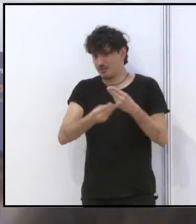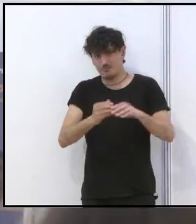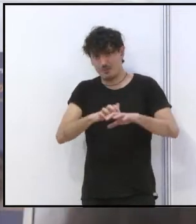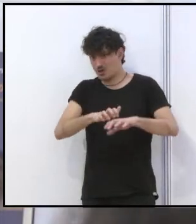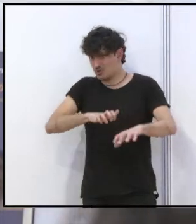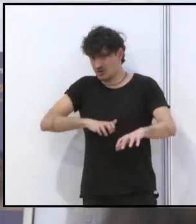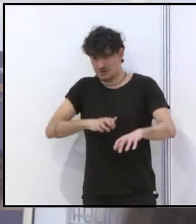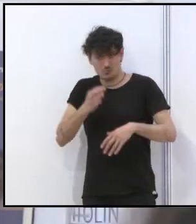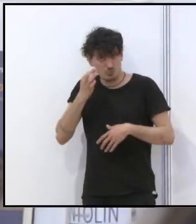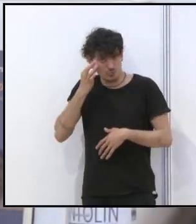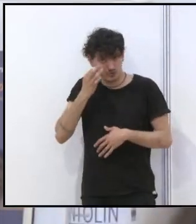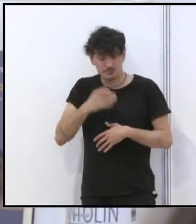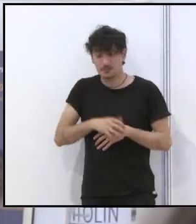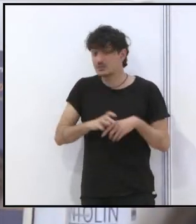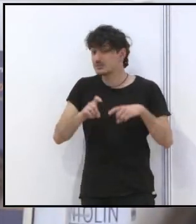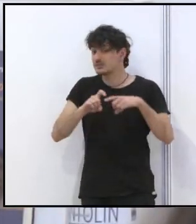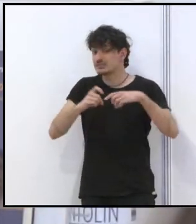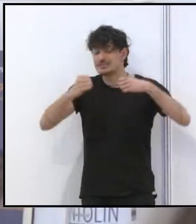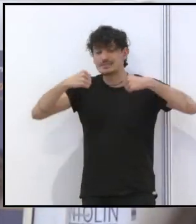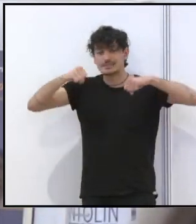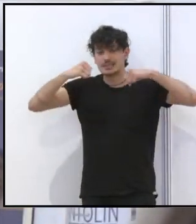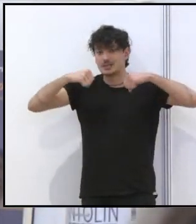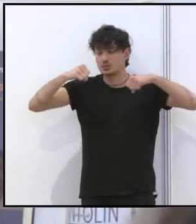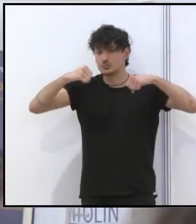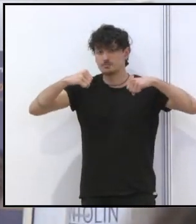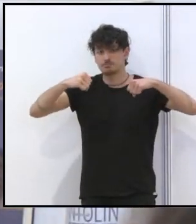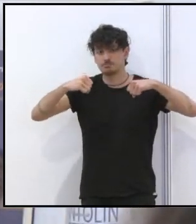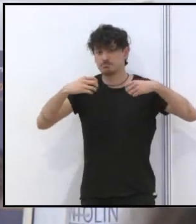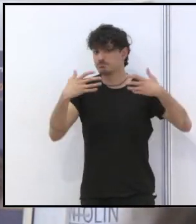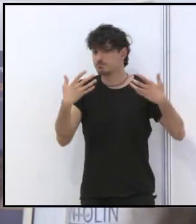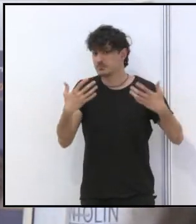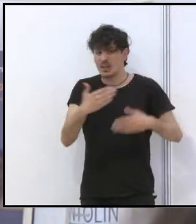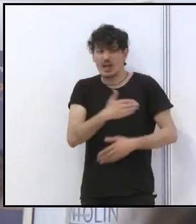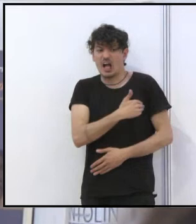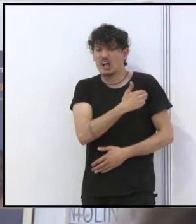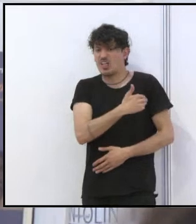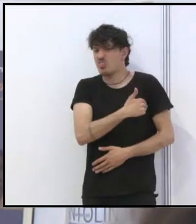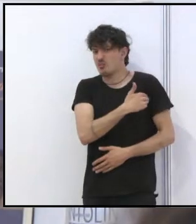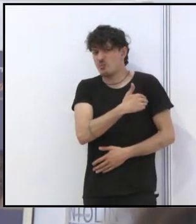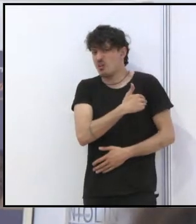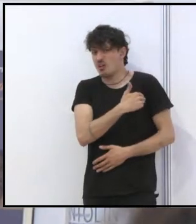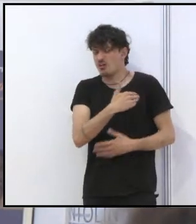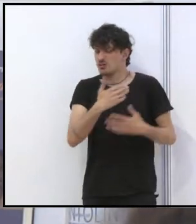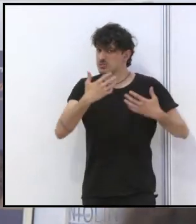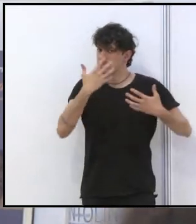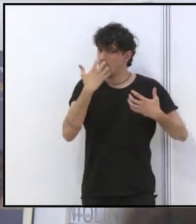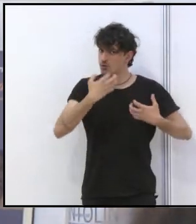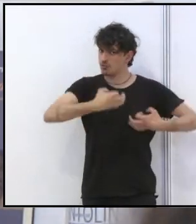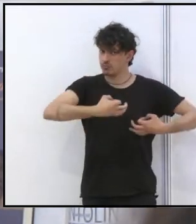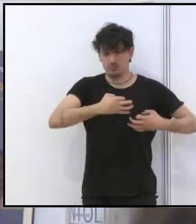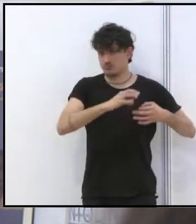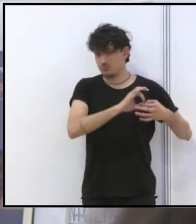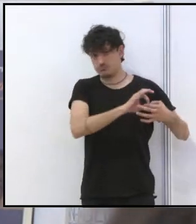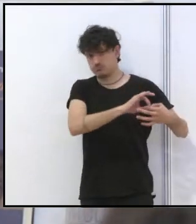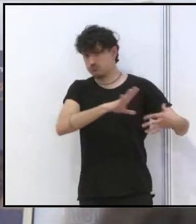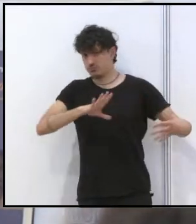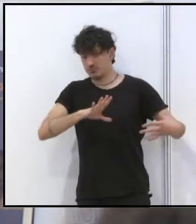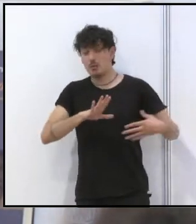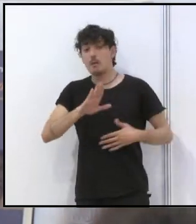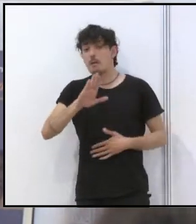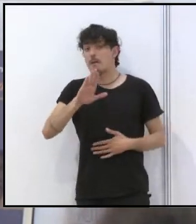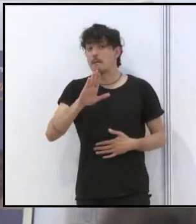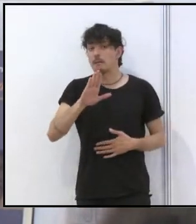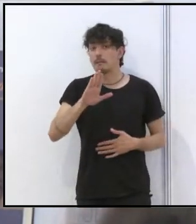ensayo que es completamente ajeno al academicismo, pero que para nada recae en una especie